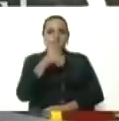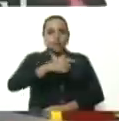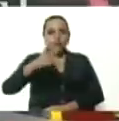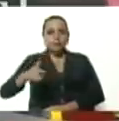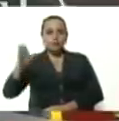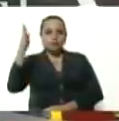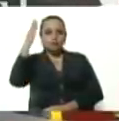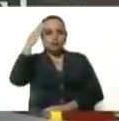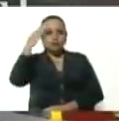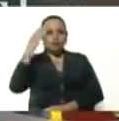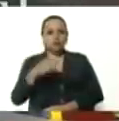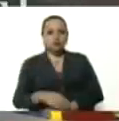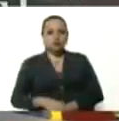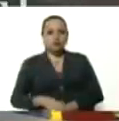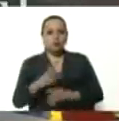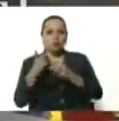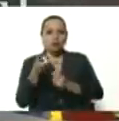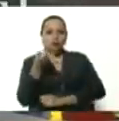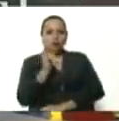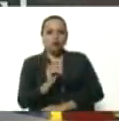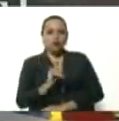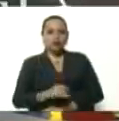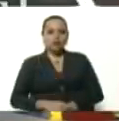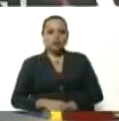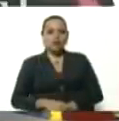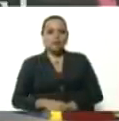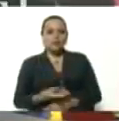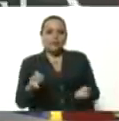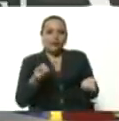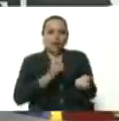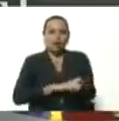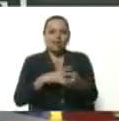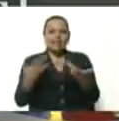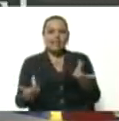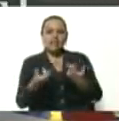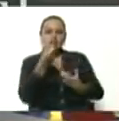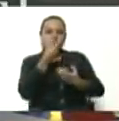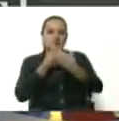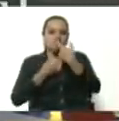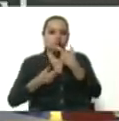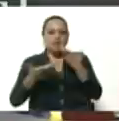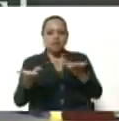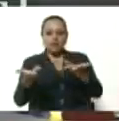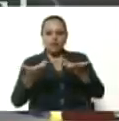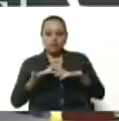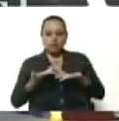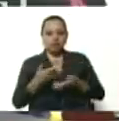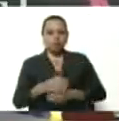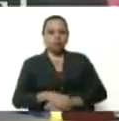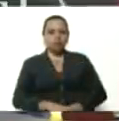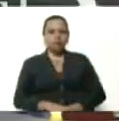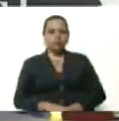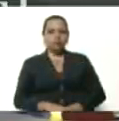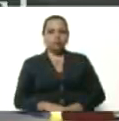sepa, bueno, cuántos casos tenemos graves y qué tratamiento están recibiendo.